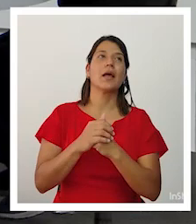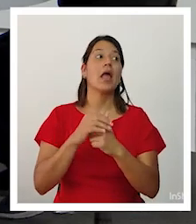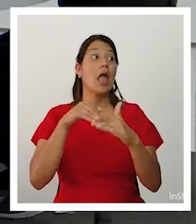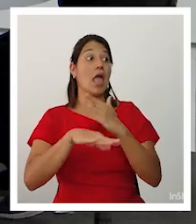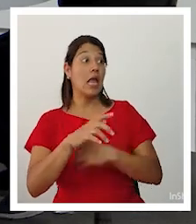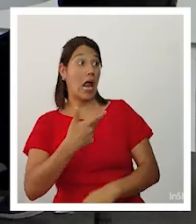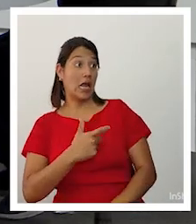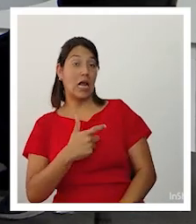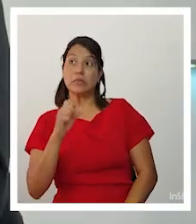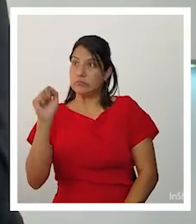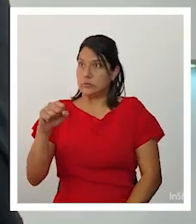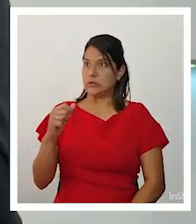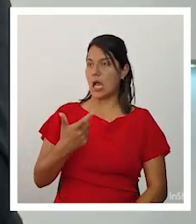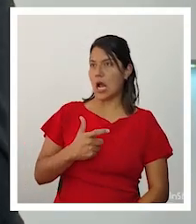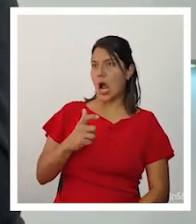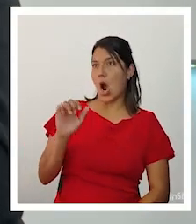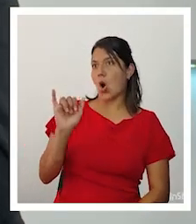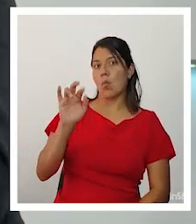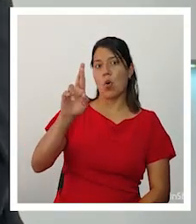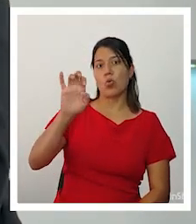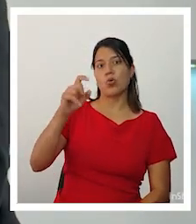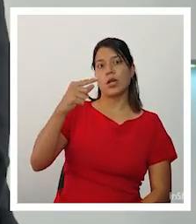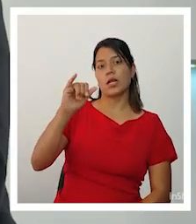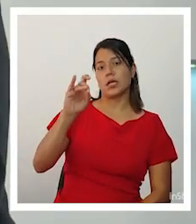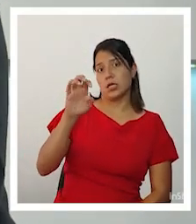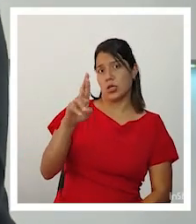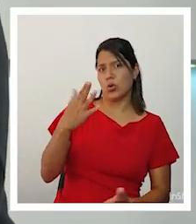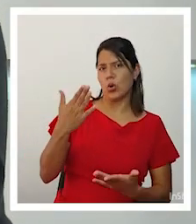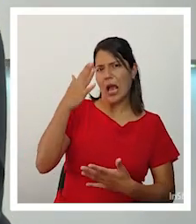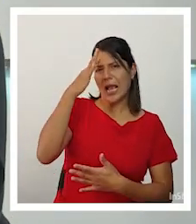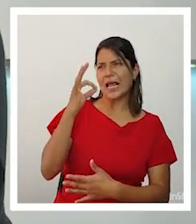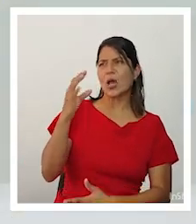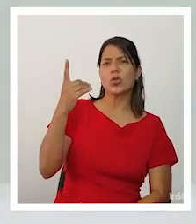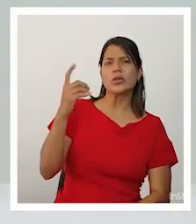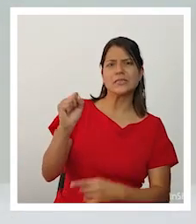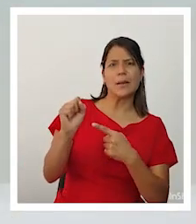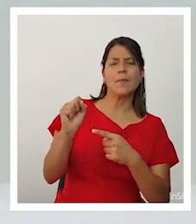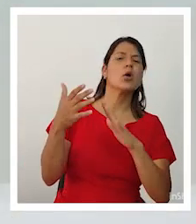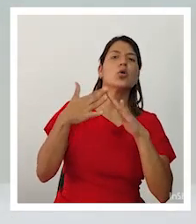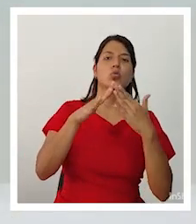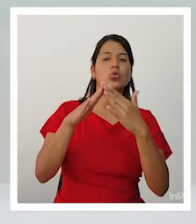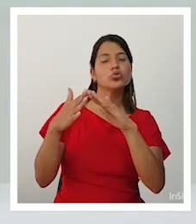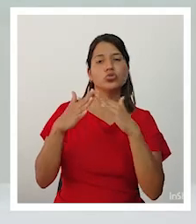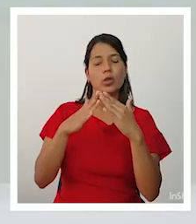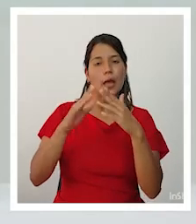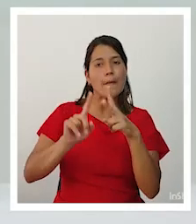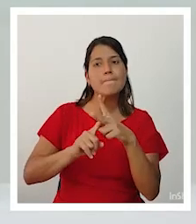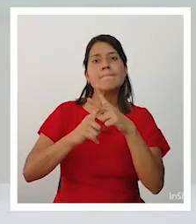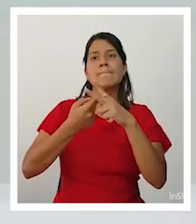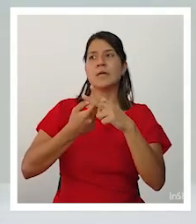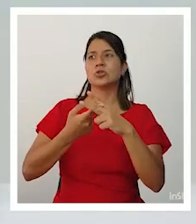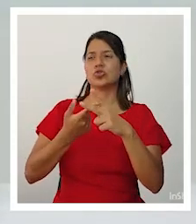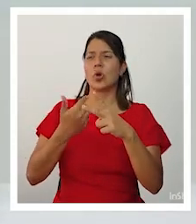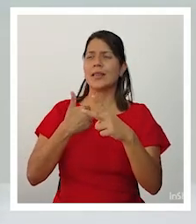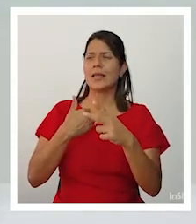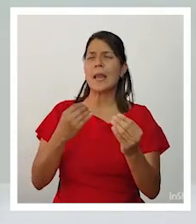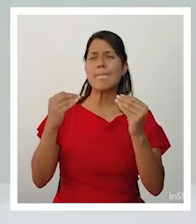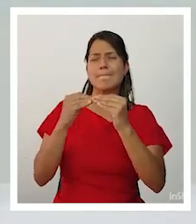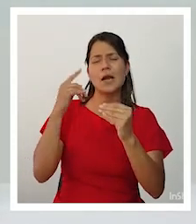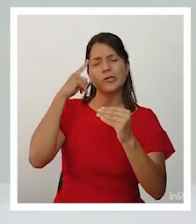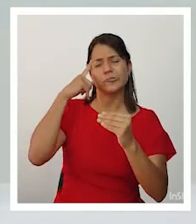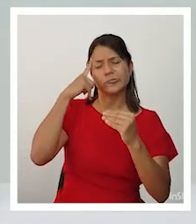alcaldía. En una alcaldía o como regidor. Creo que Desampa es una ciudad que ha ido tomando mucha conciencia en el tema